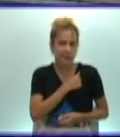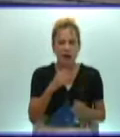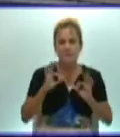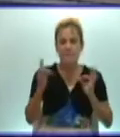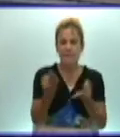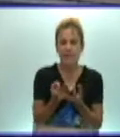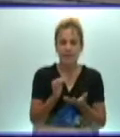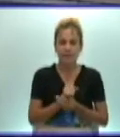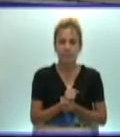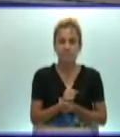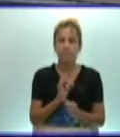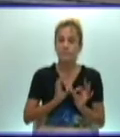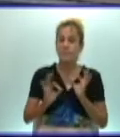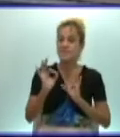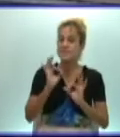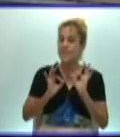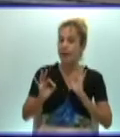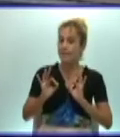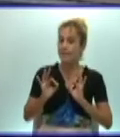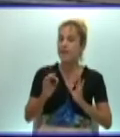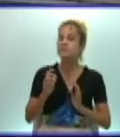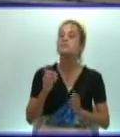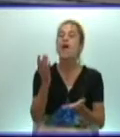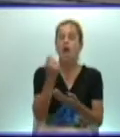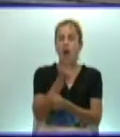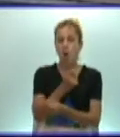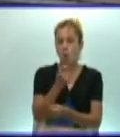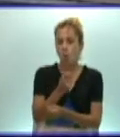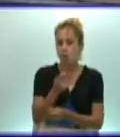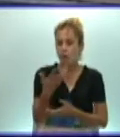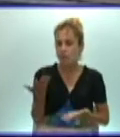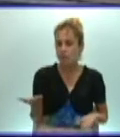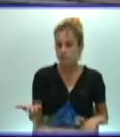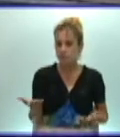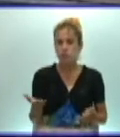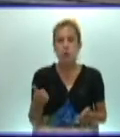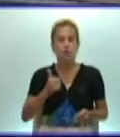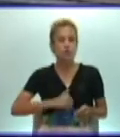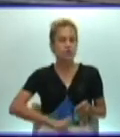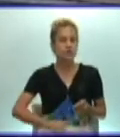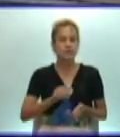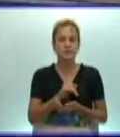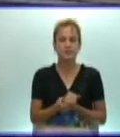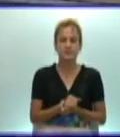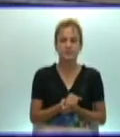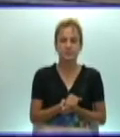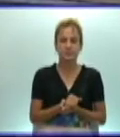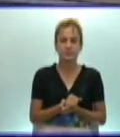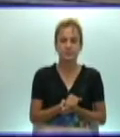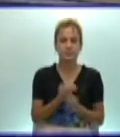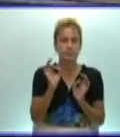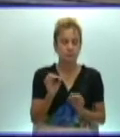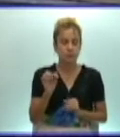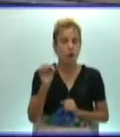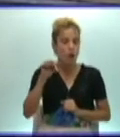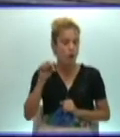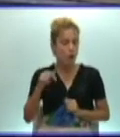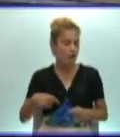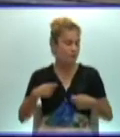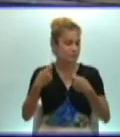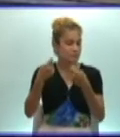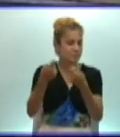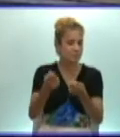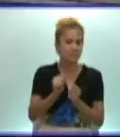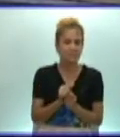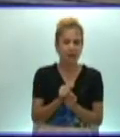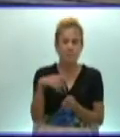familia, especialmente la educación de sus hijos. Precisamente les proponemos en este espacio